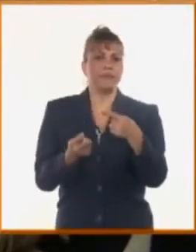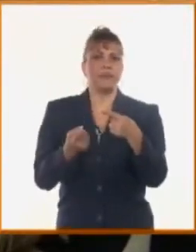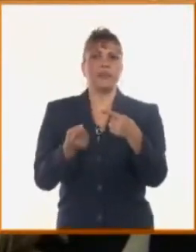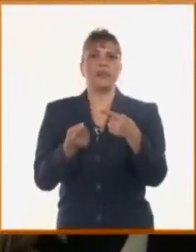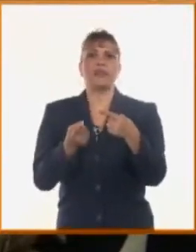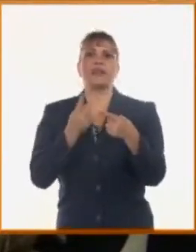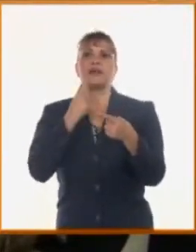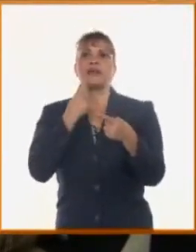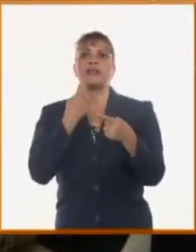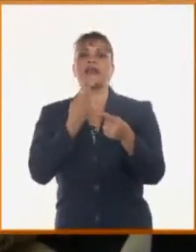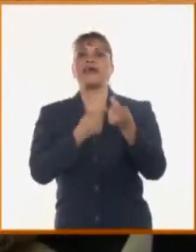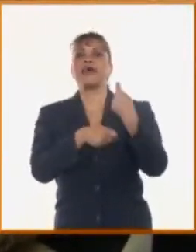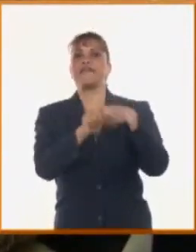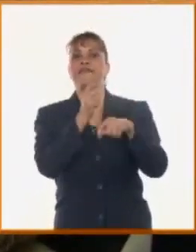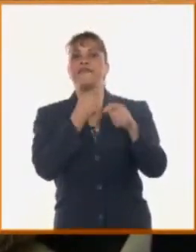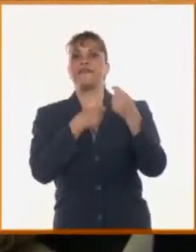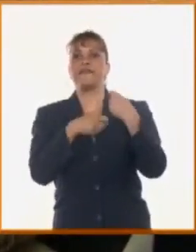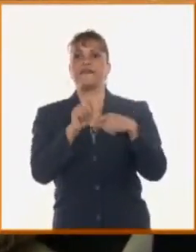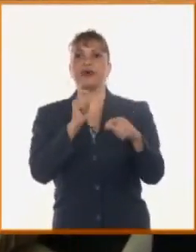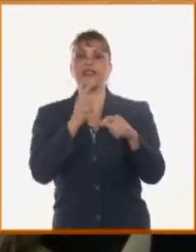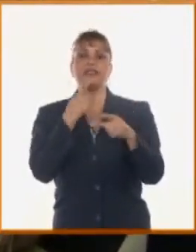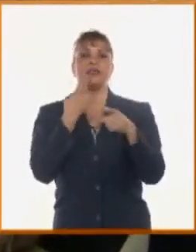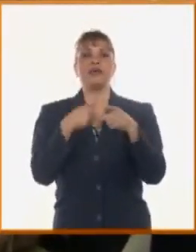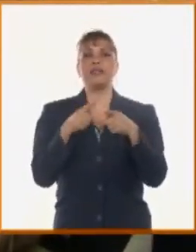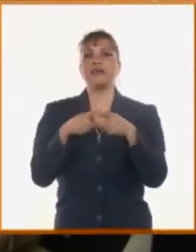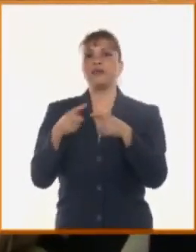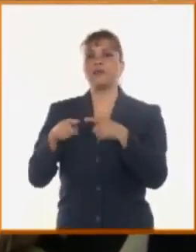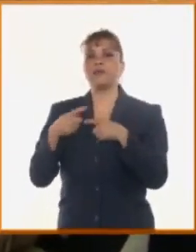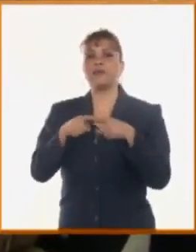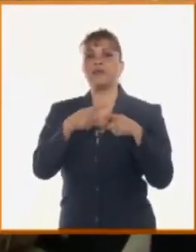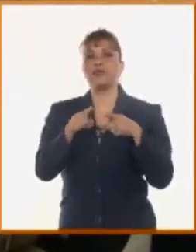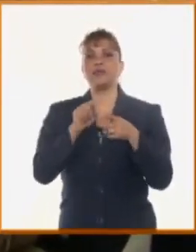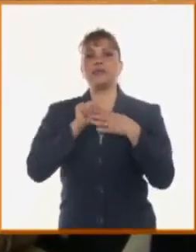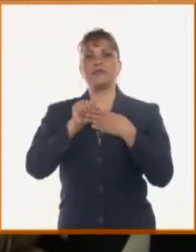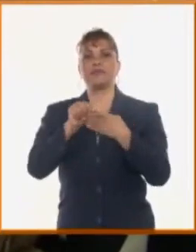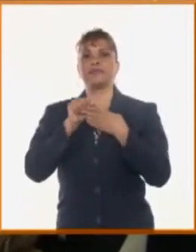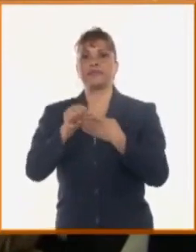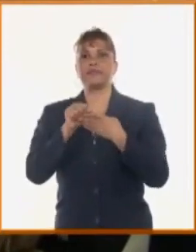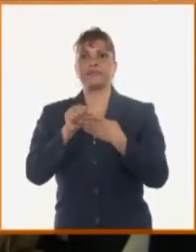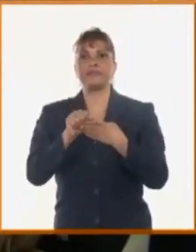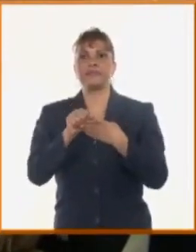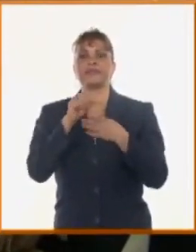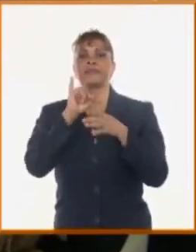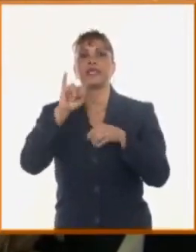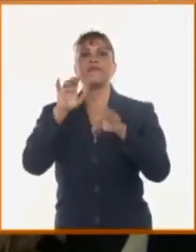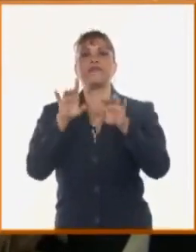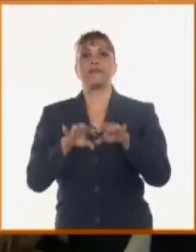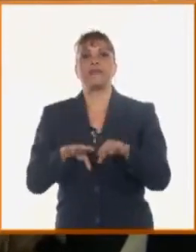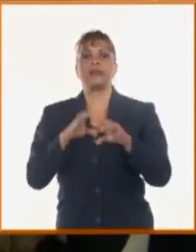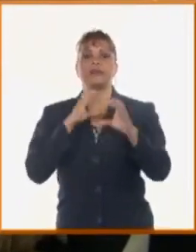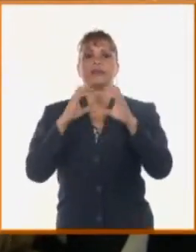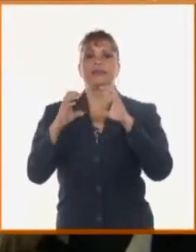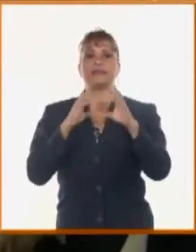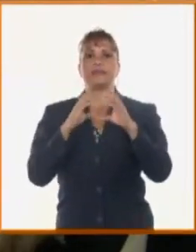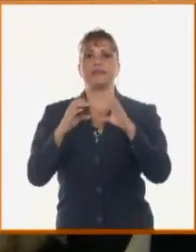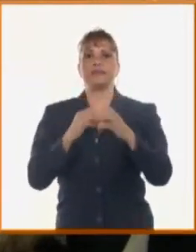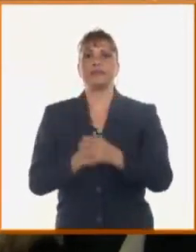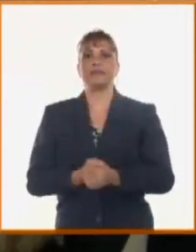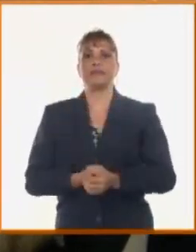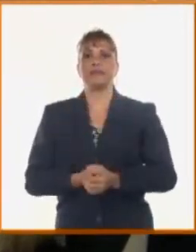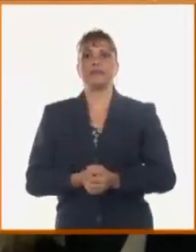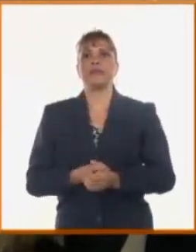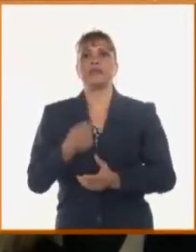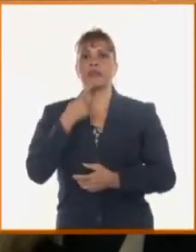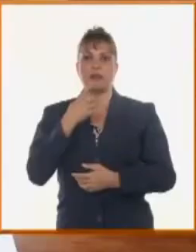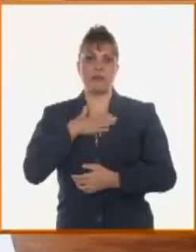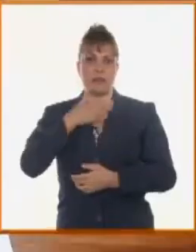la exportación de productos y servicios de la informática y las telecomunicaciones en un importante rubro exportable